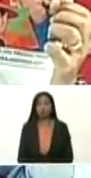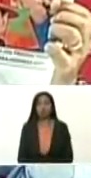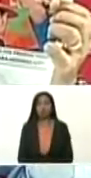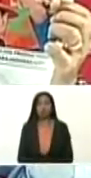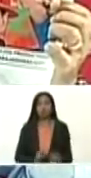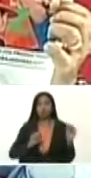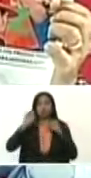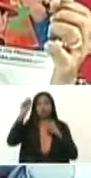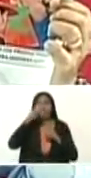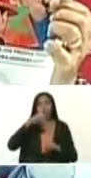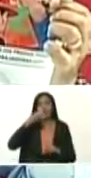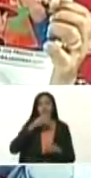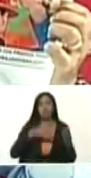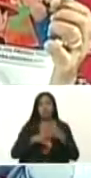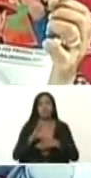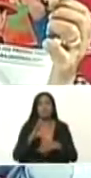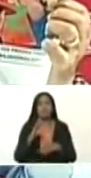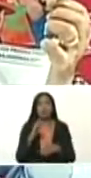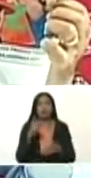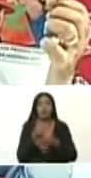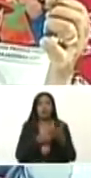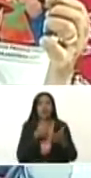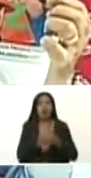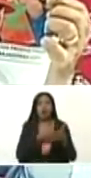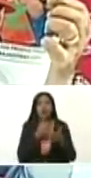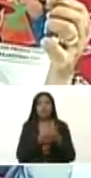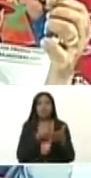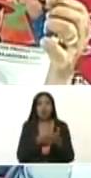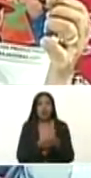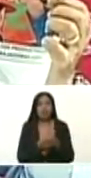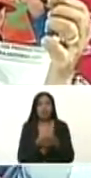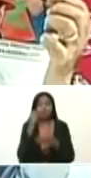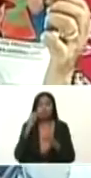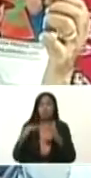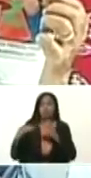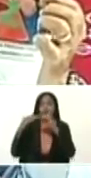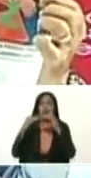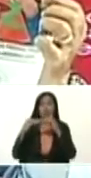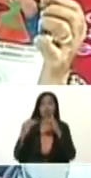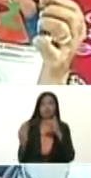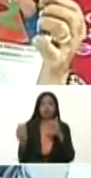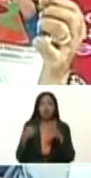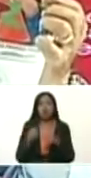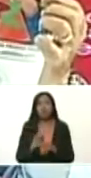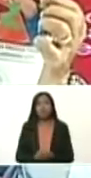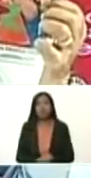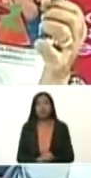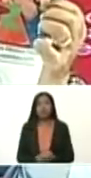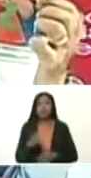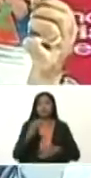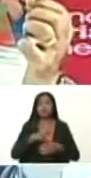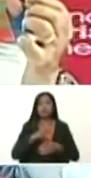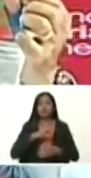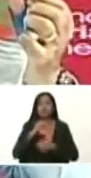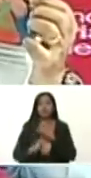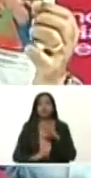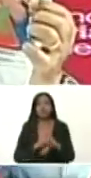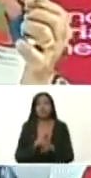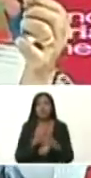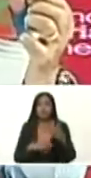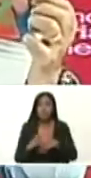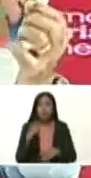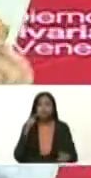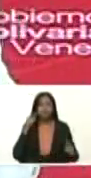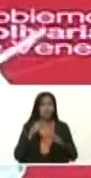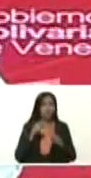Superbigote va al combate, compadre. Cuidado el neoliberalismo, que voy por ti. Fondo Monetario Internacional, vamos por ti.